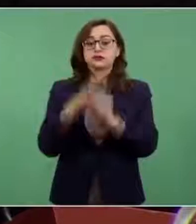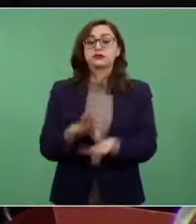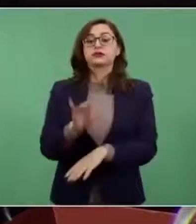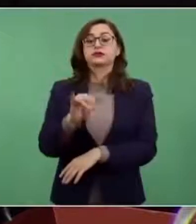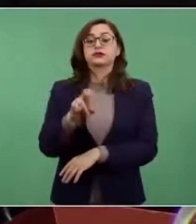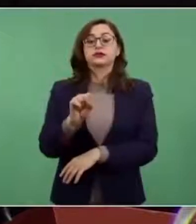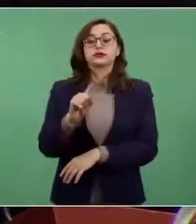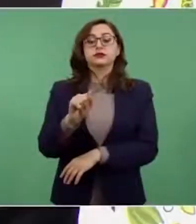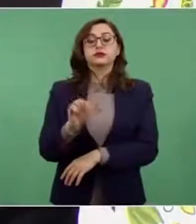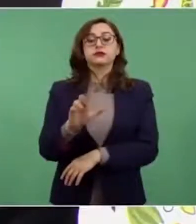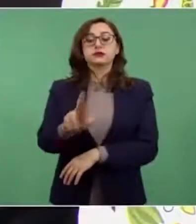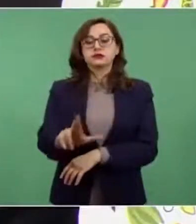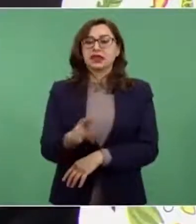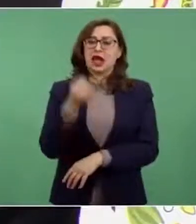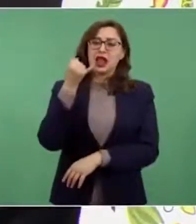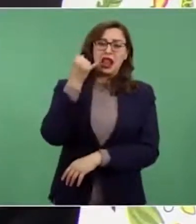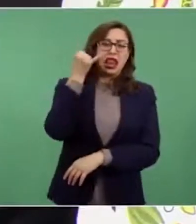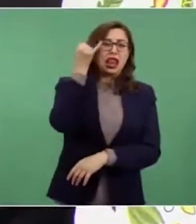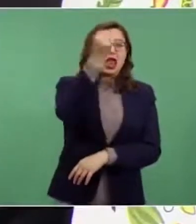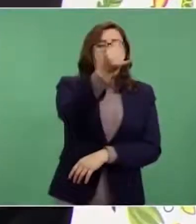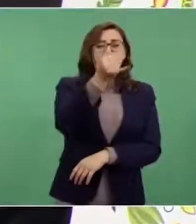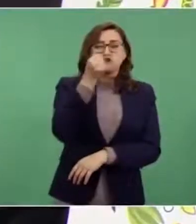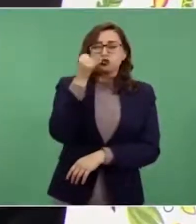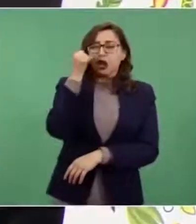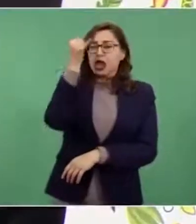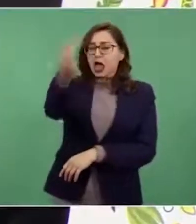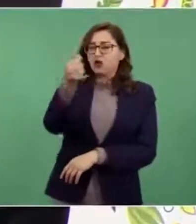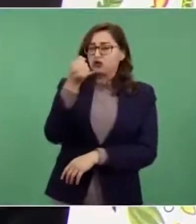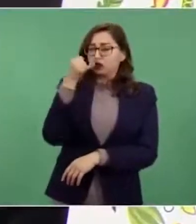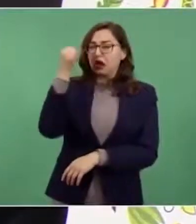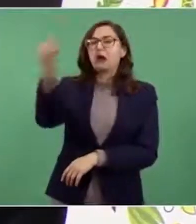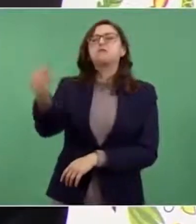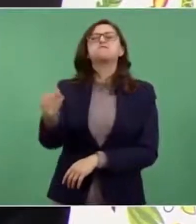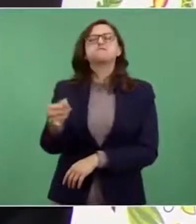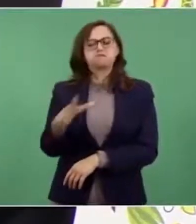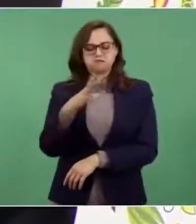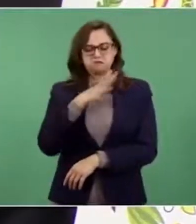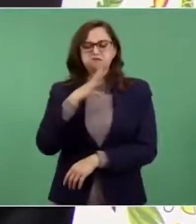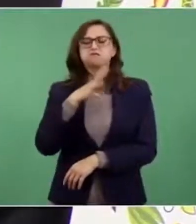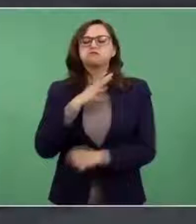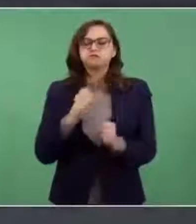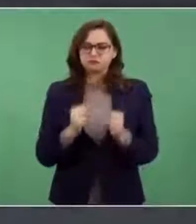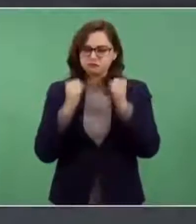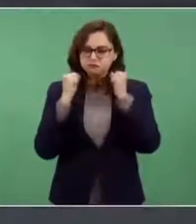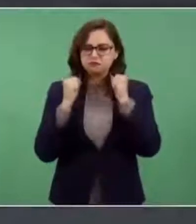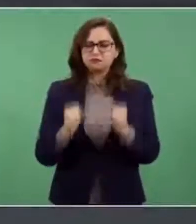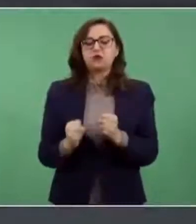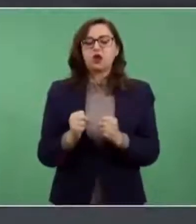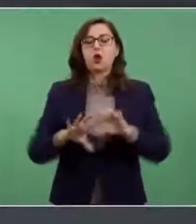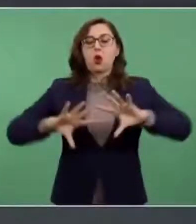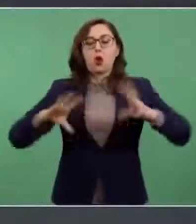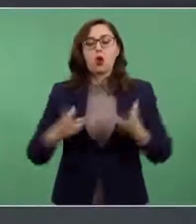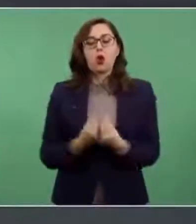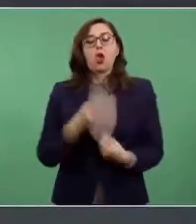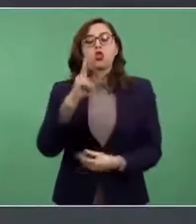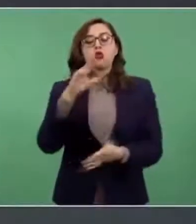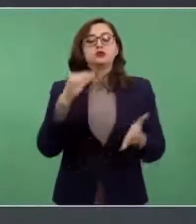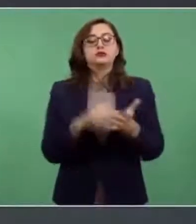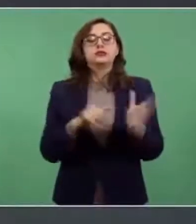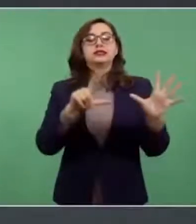Bienestar hasta en las regiones menos comunicadas del país, con